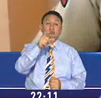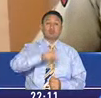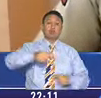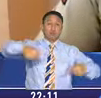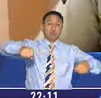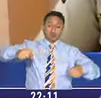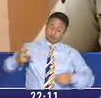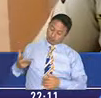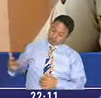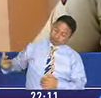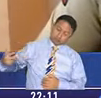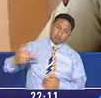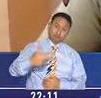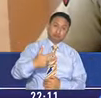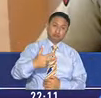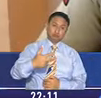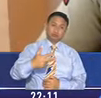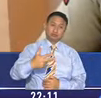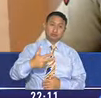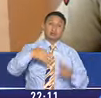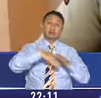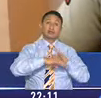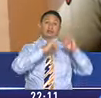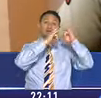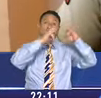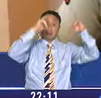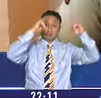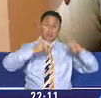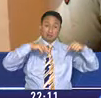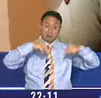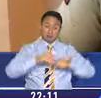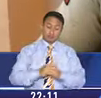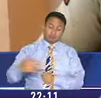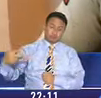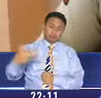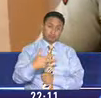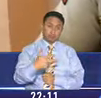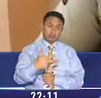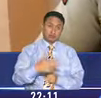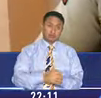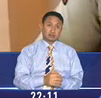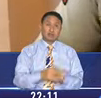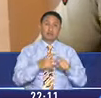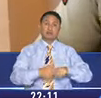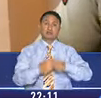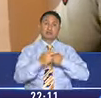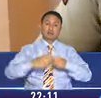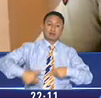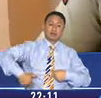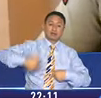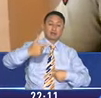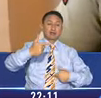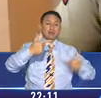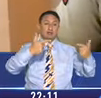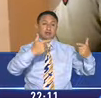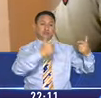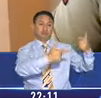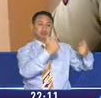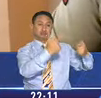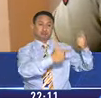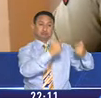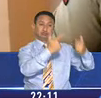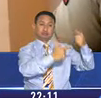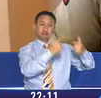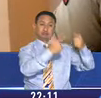una motocicleta se acercan hasta las carpas donde estaban realizadas este evento de velación y sacan a relucir armas de fuego y